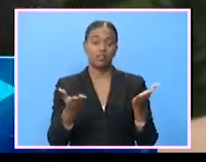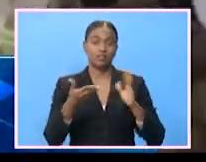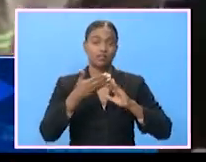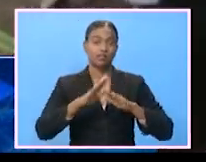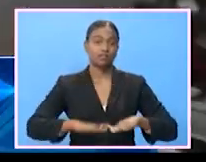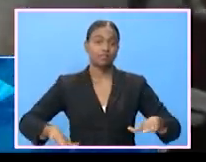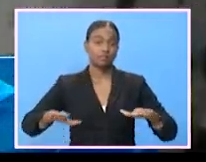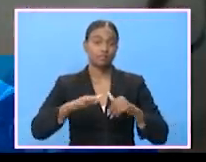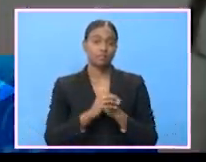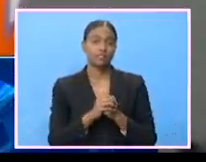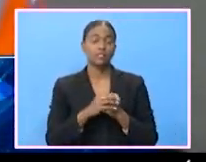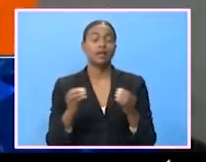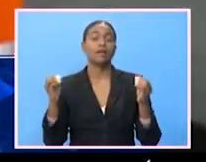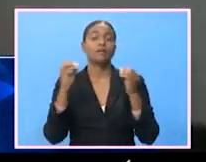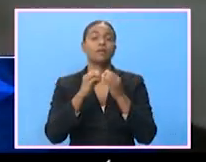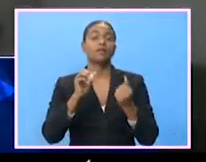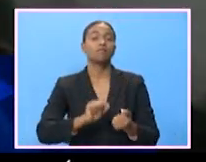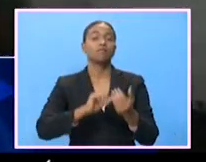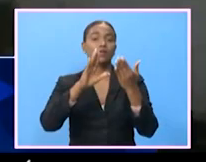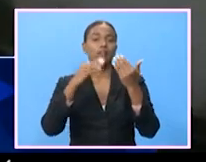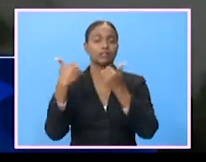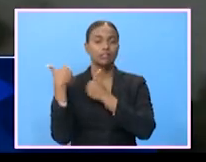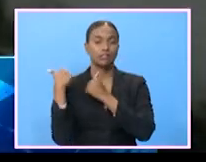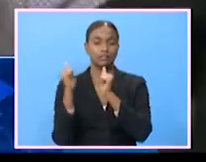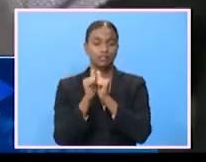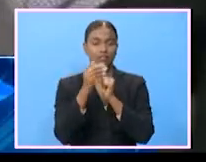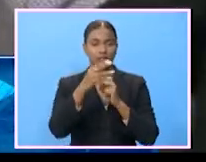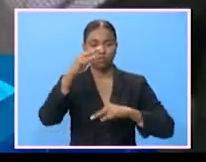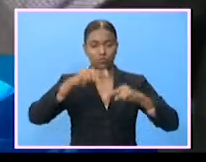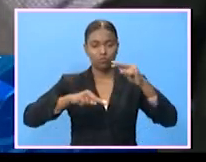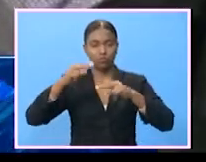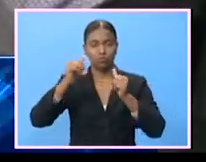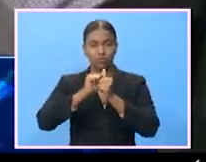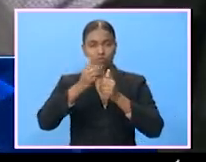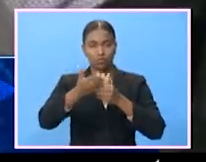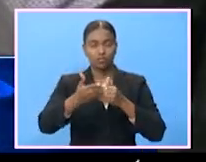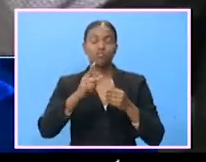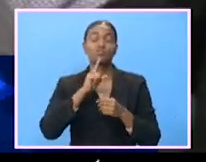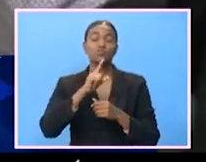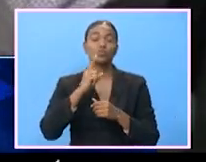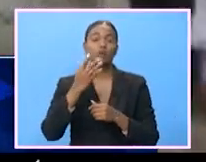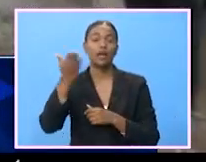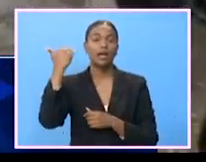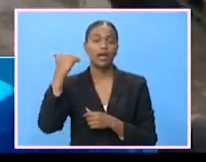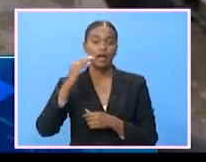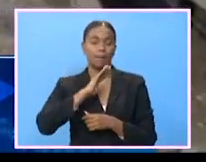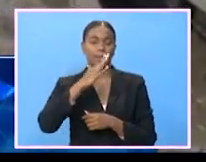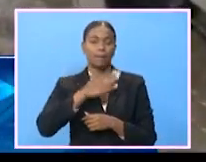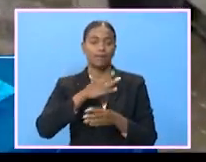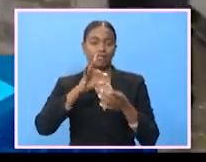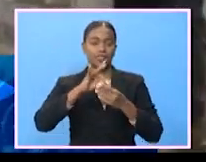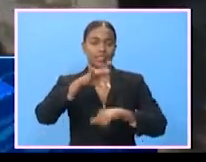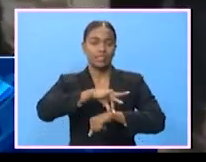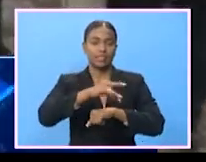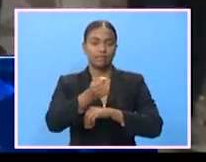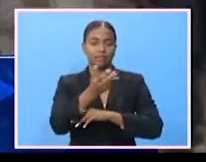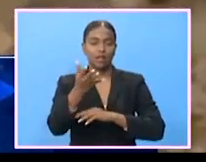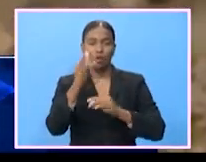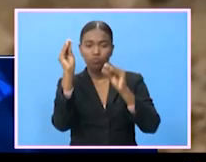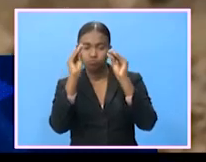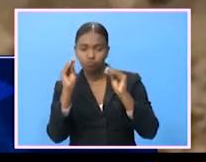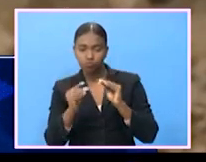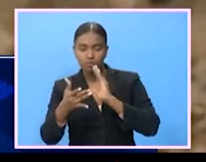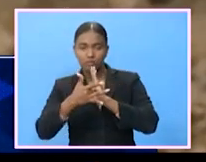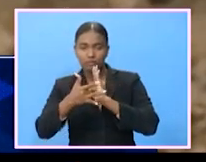comunidad. Uno de los mayores retos que enfrenta la construcción de la vía son las expropiaciones de terrenos y algunos detalles